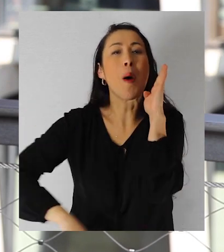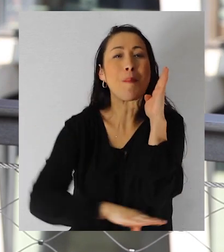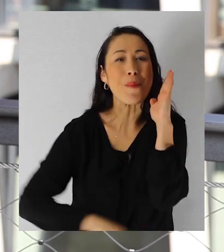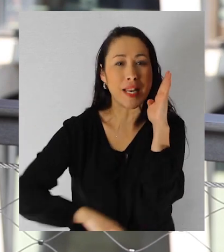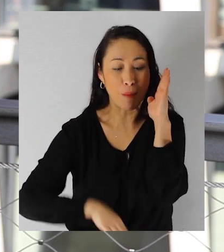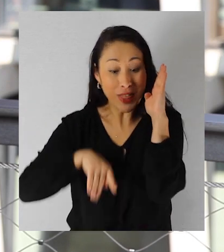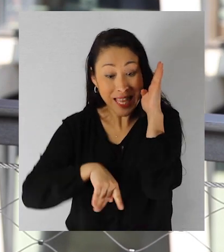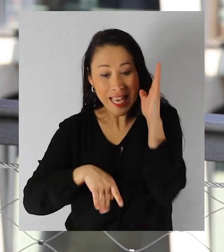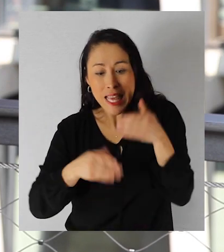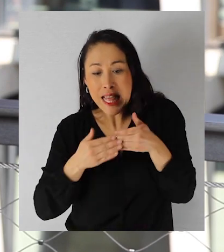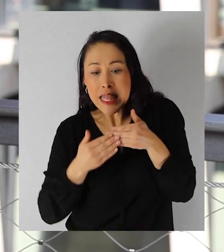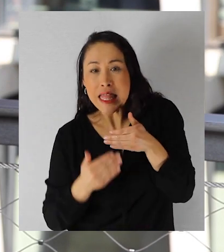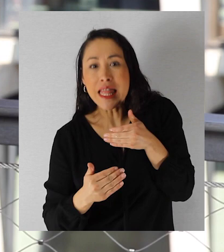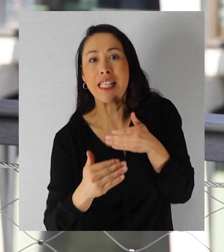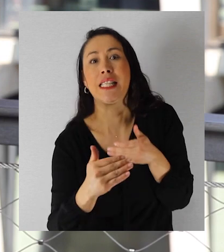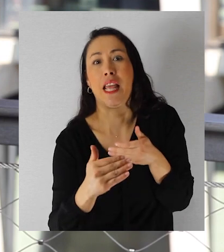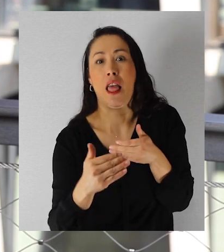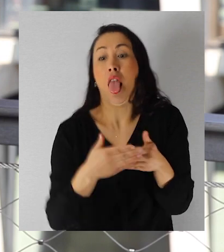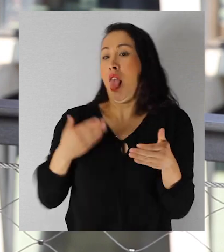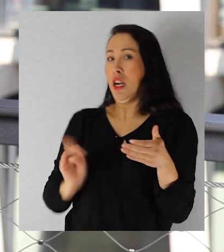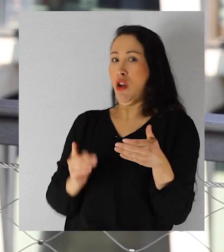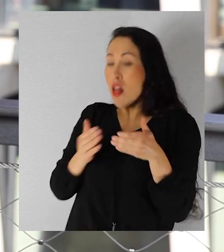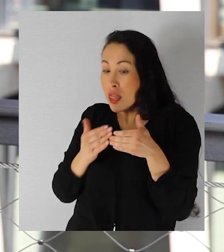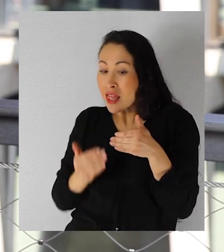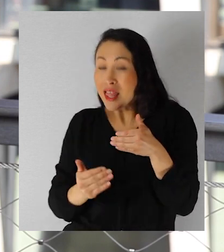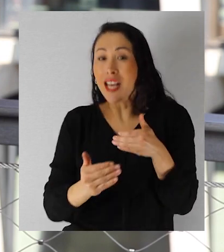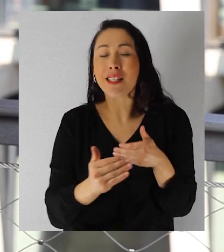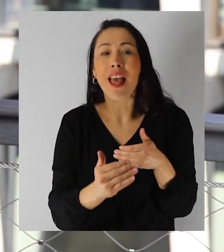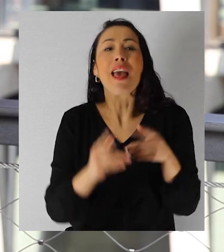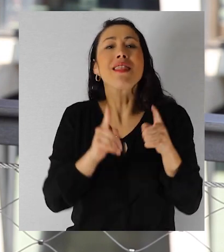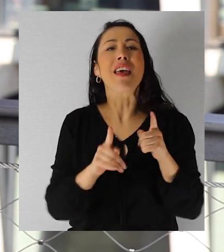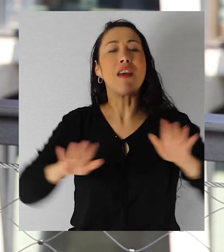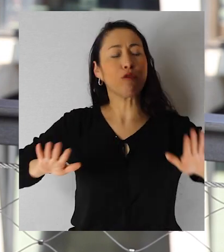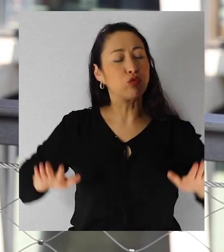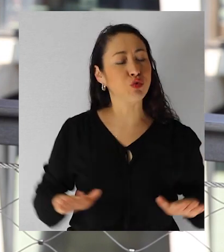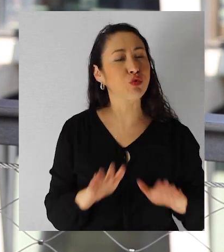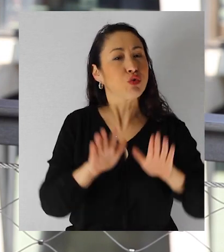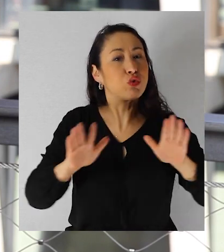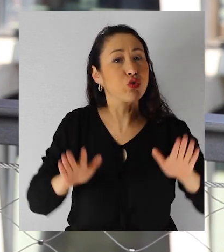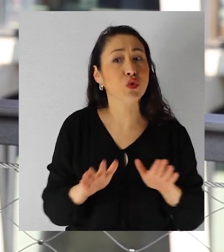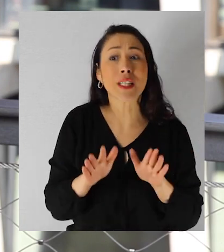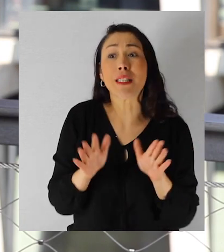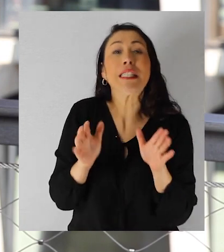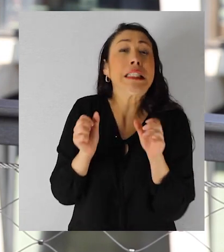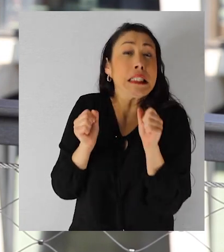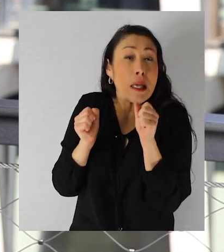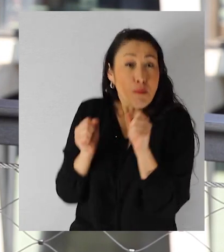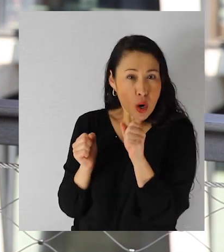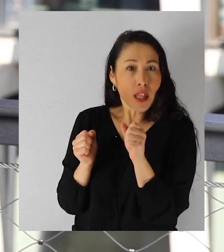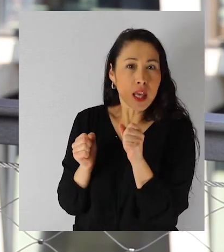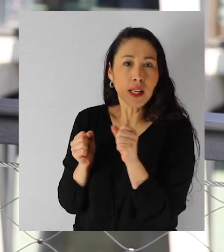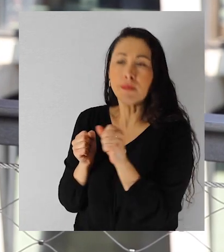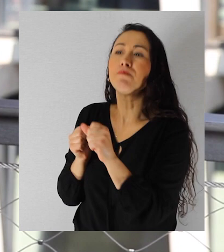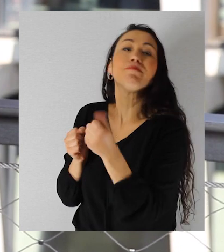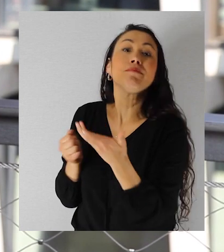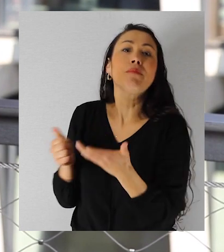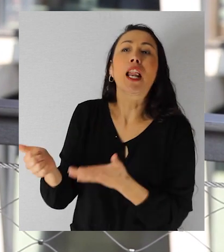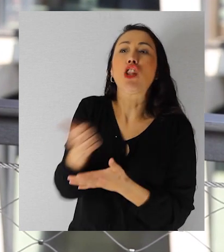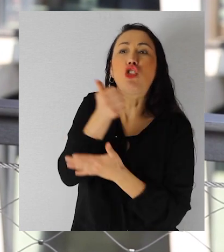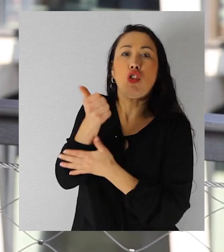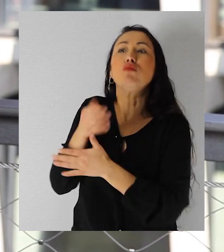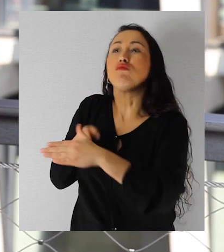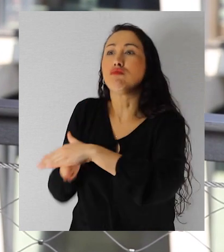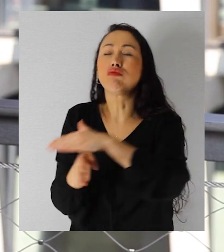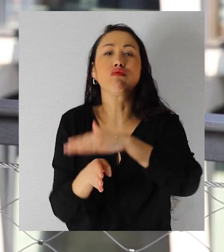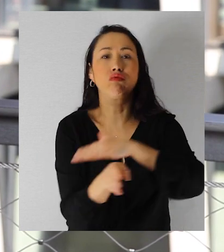un desde el cual operar, y que se deben hacer los esfuerzos para que en la medida de lo posible, sea la posibilidad de las